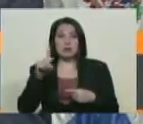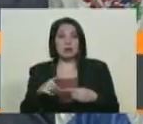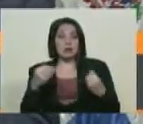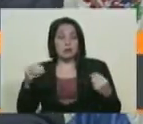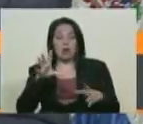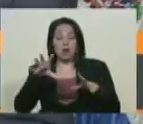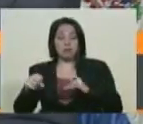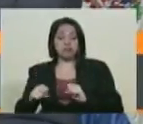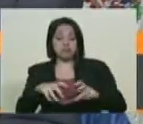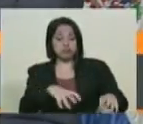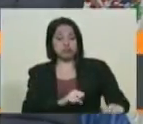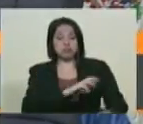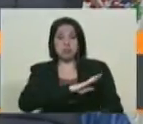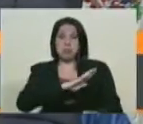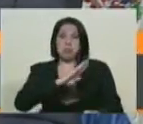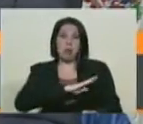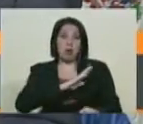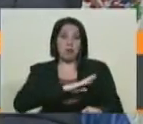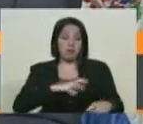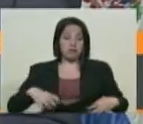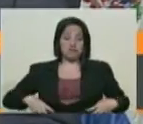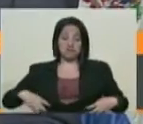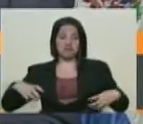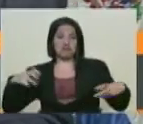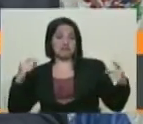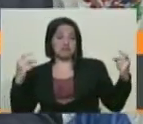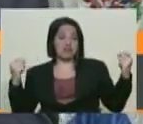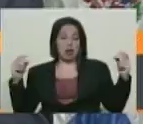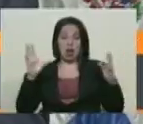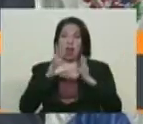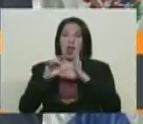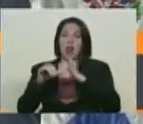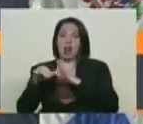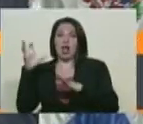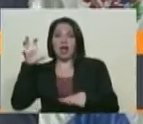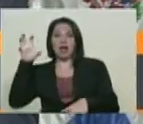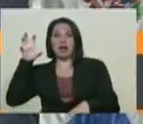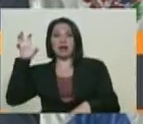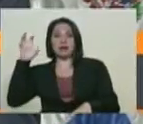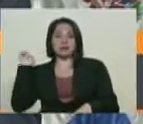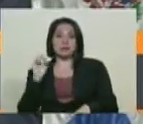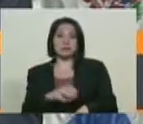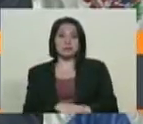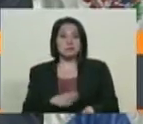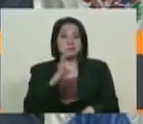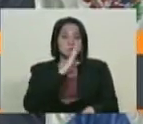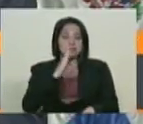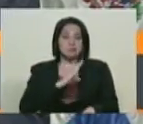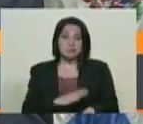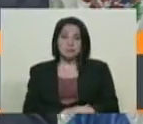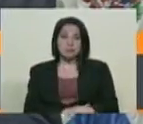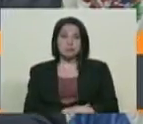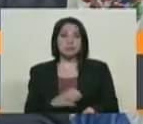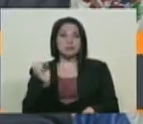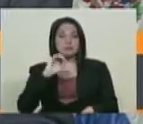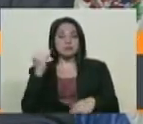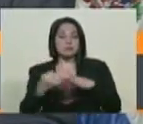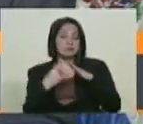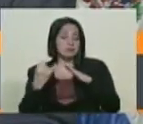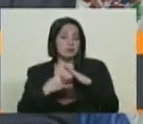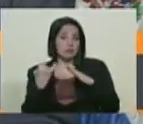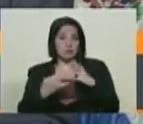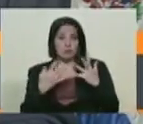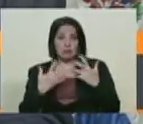apropiación indebida de recursos que le pertenecen a Venezuela y que se apropian bancos o instituciones